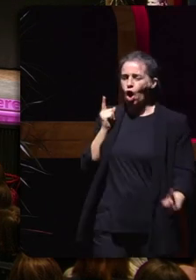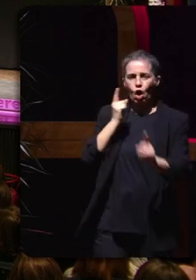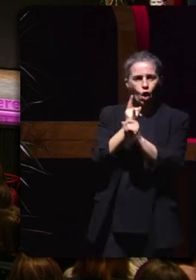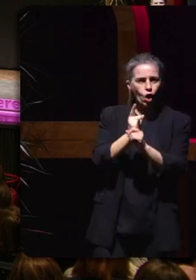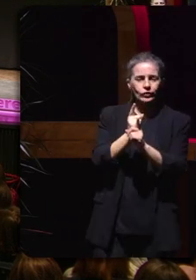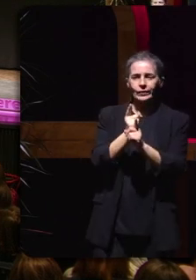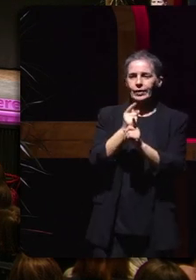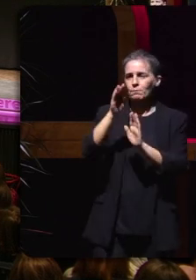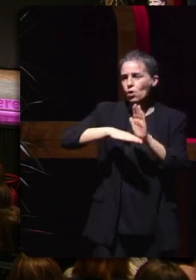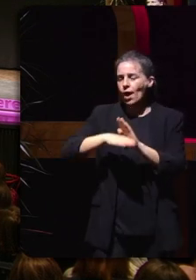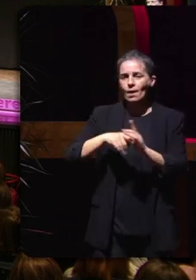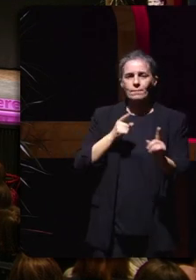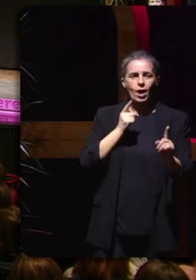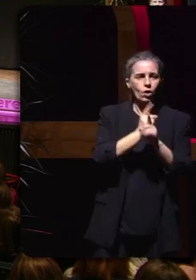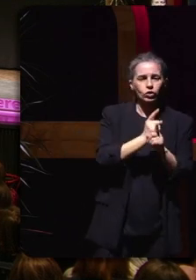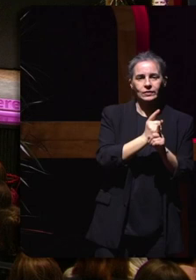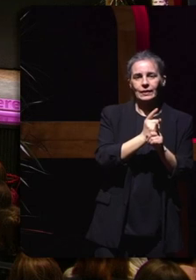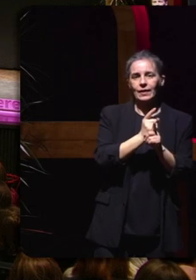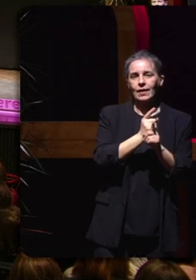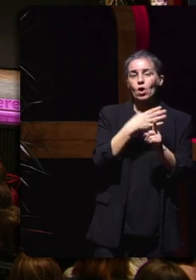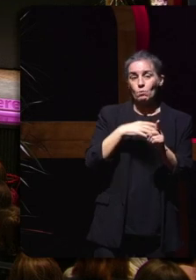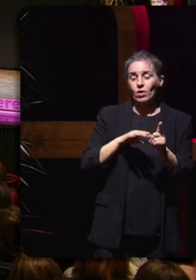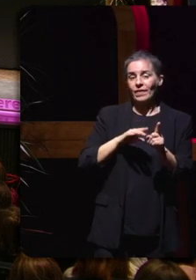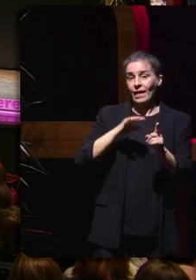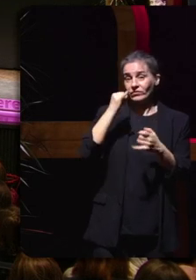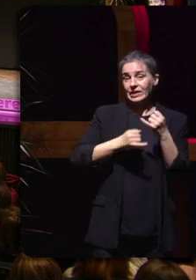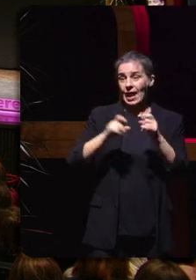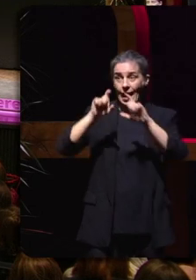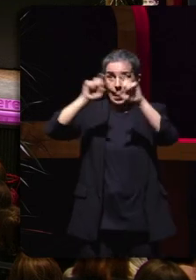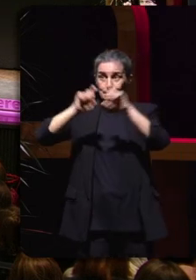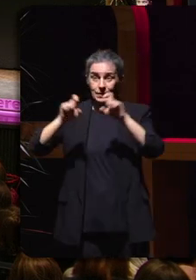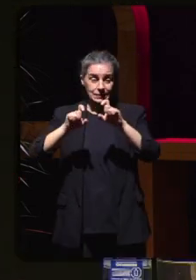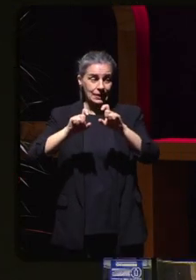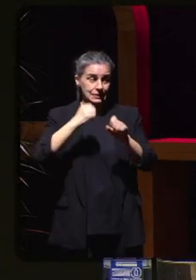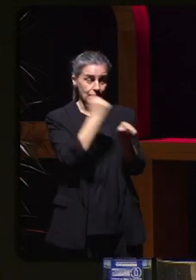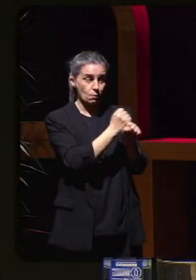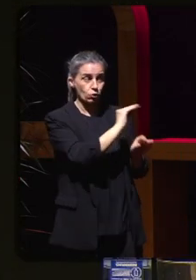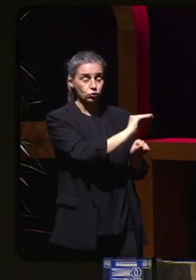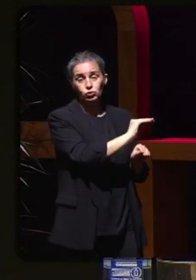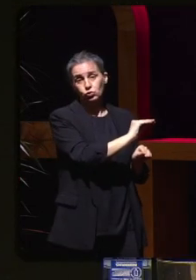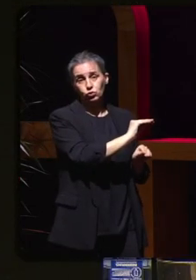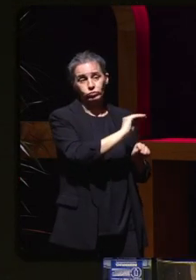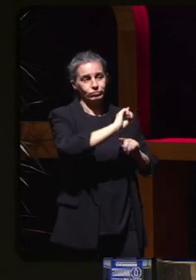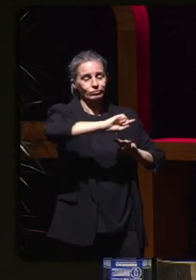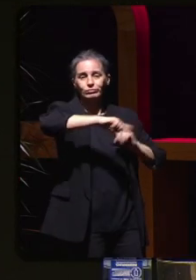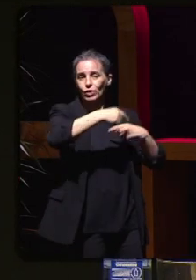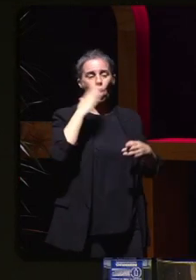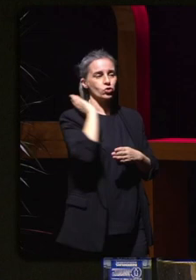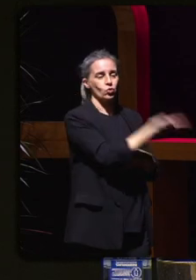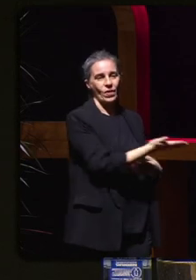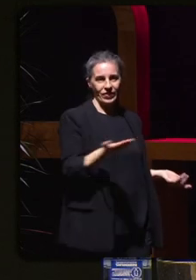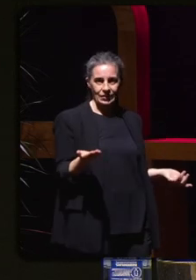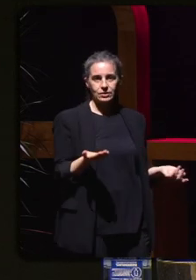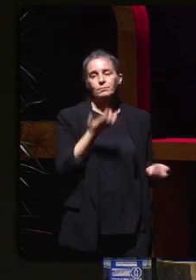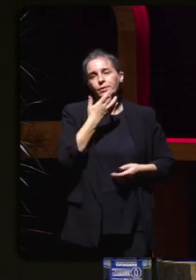tengan consecuencias en su trabajo del hecho de si alguien escribe una crítica negativa sobre una